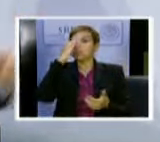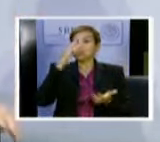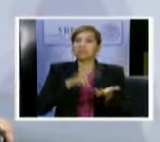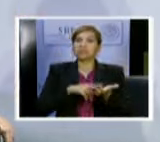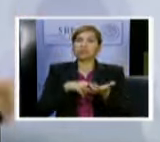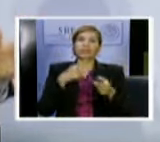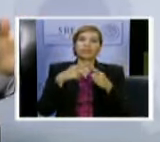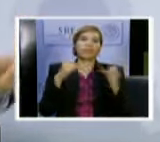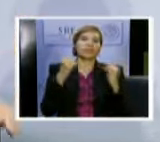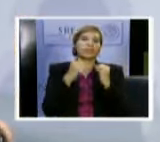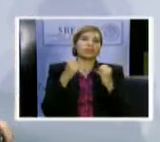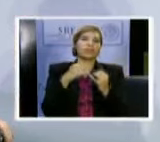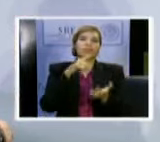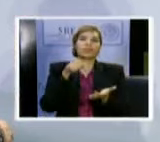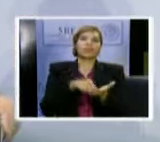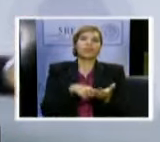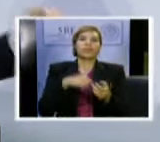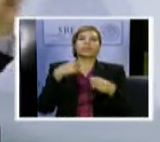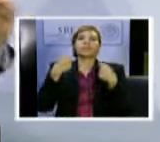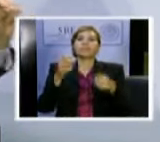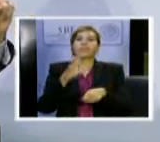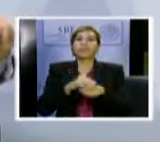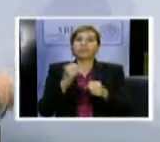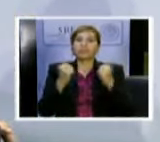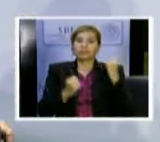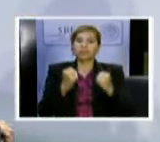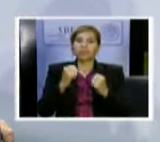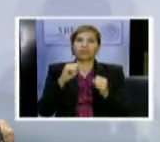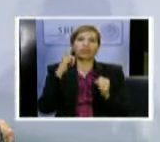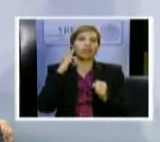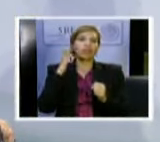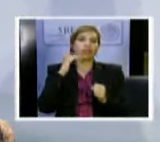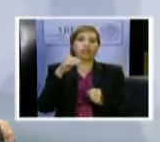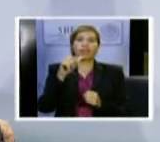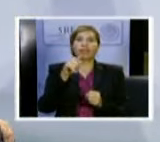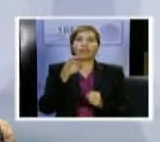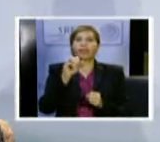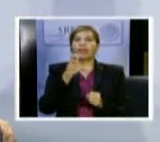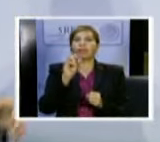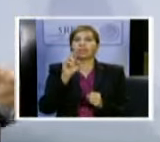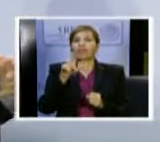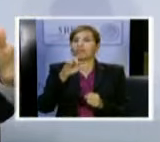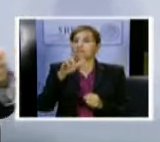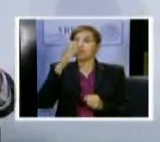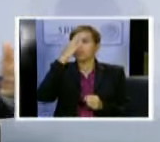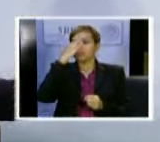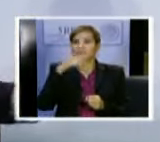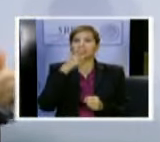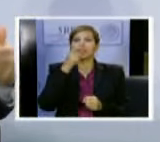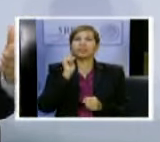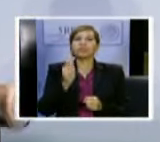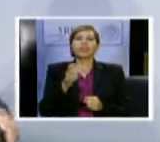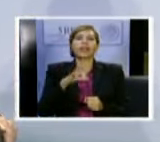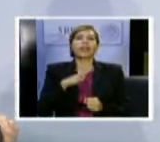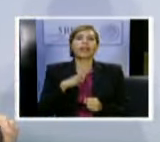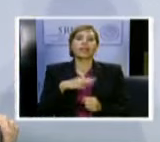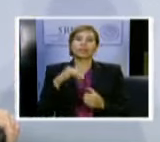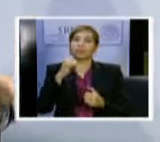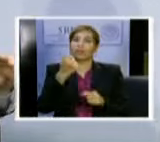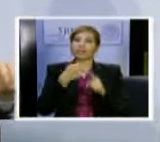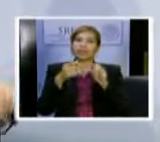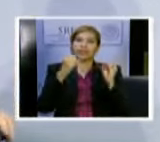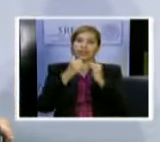toman instancias locales, licencias de manejo en California, la matrícula consular está reconocida, y ya no digamos, obviamente,